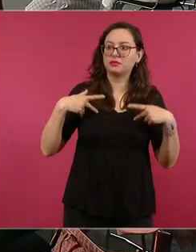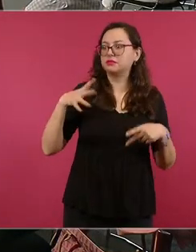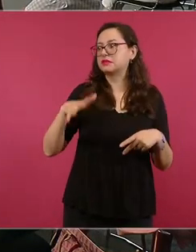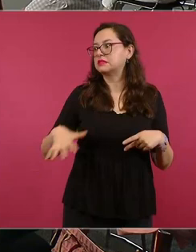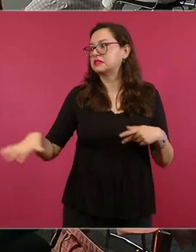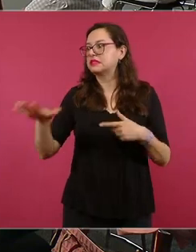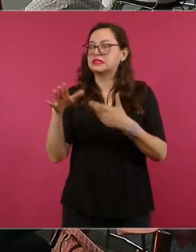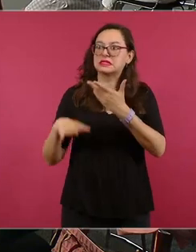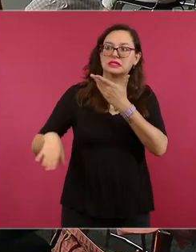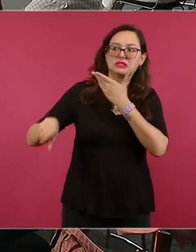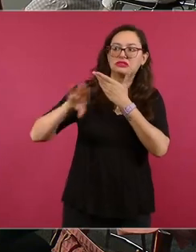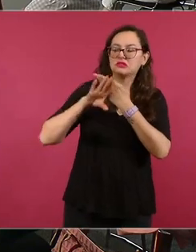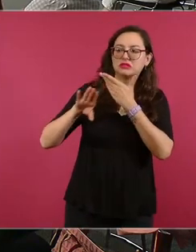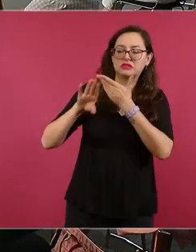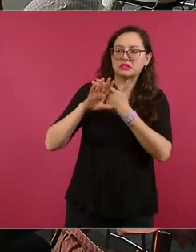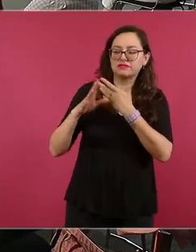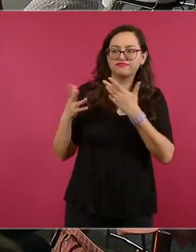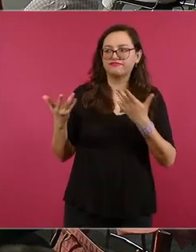legitimarse